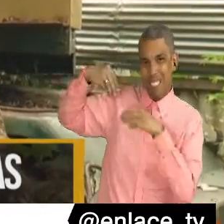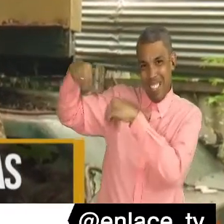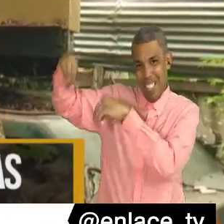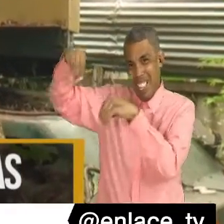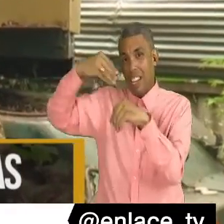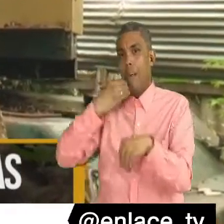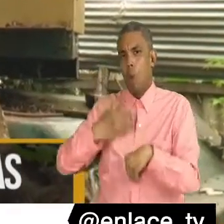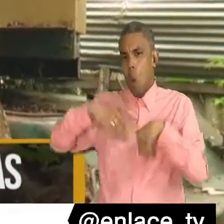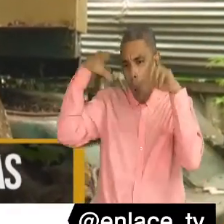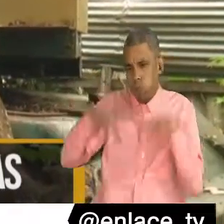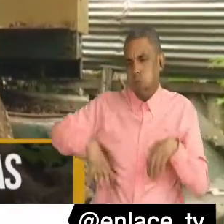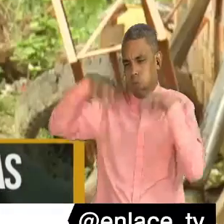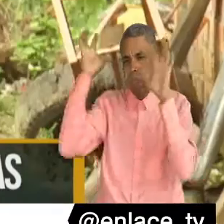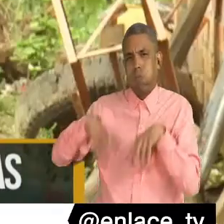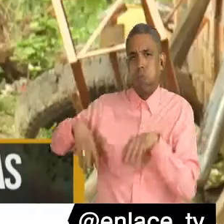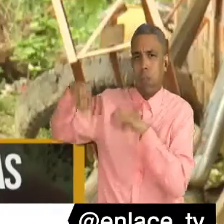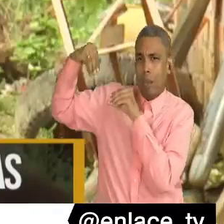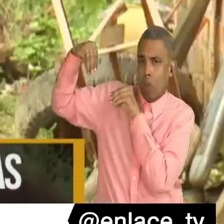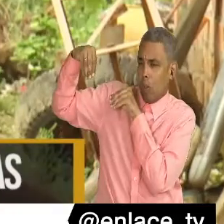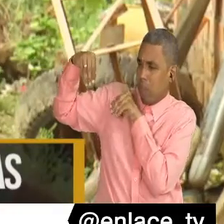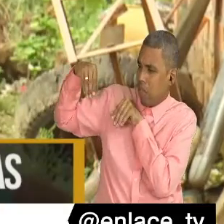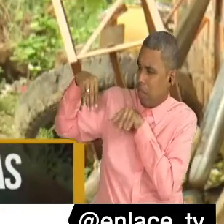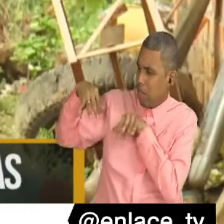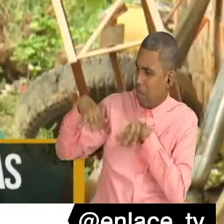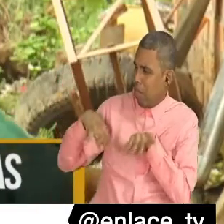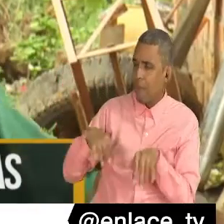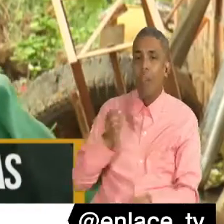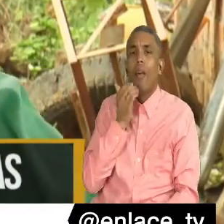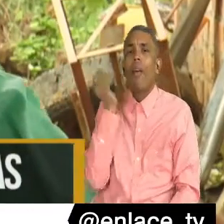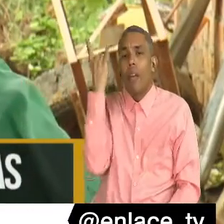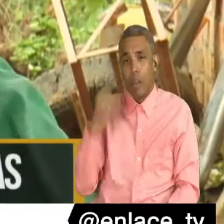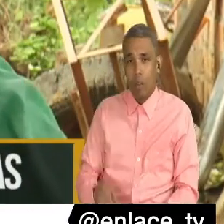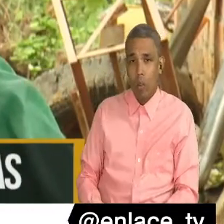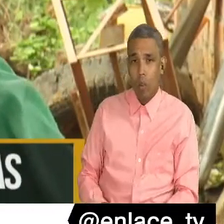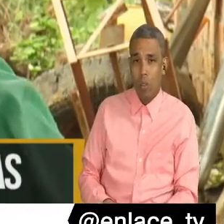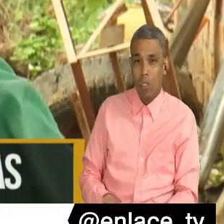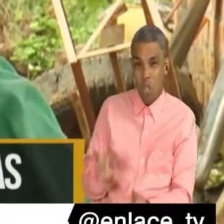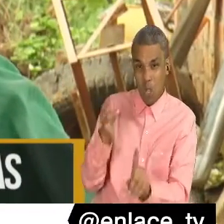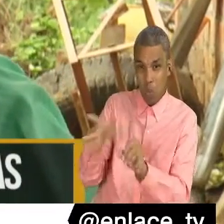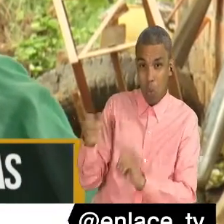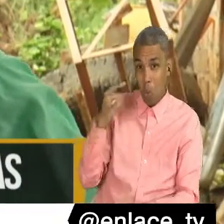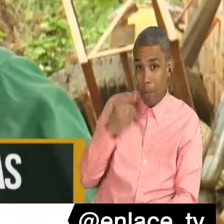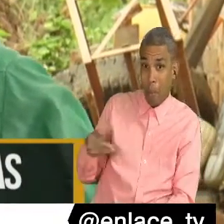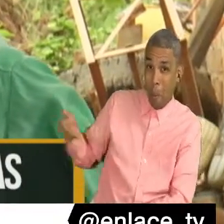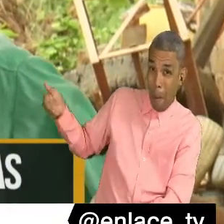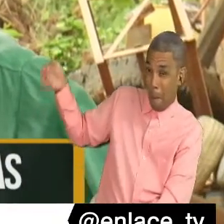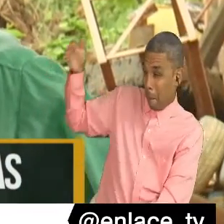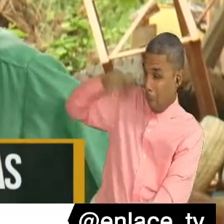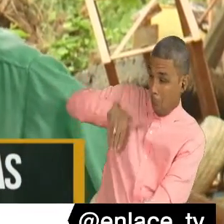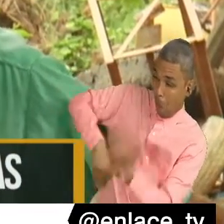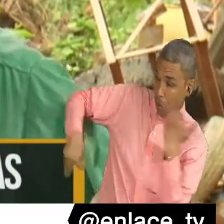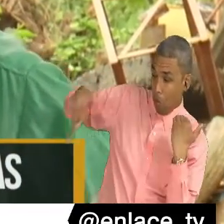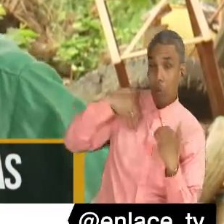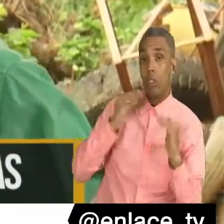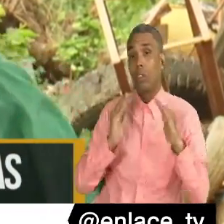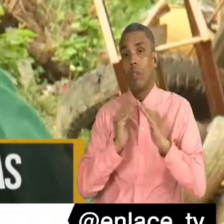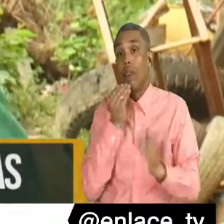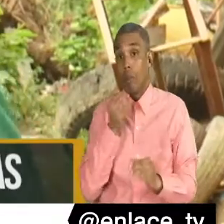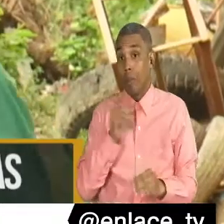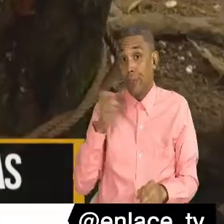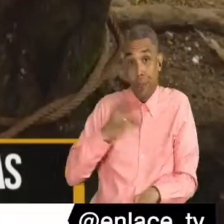cadenita, sí, estamos bien, tranquilo, esa guaya. Mira, tiene un tornillo ahí, pero no conseguimos una guaya más fuerte. Nos tocó ponerle esa